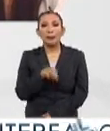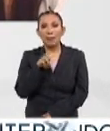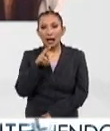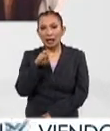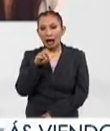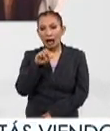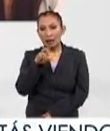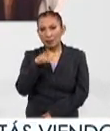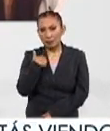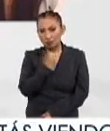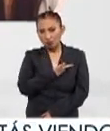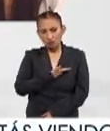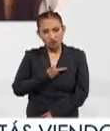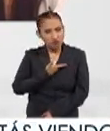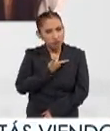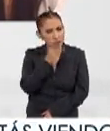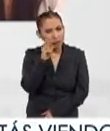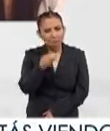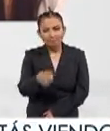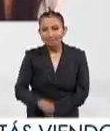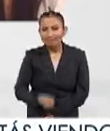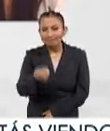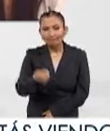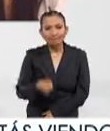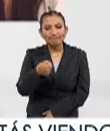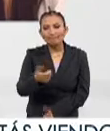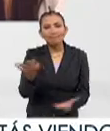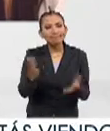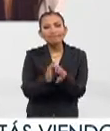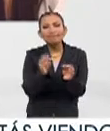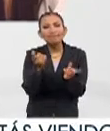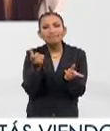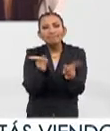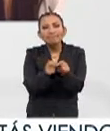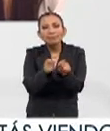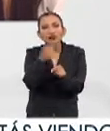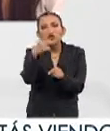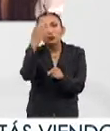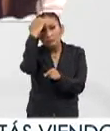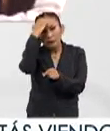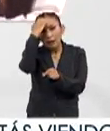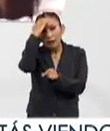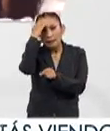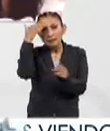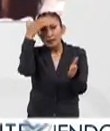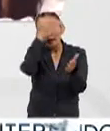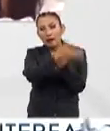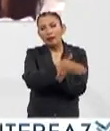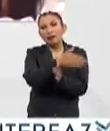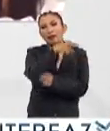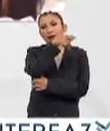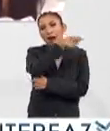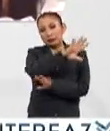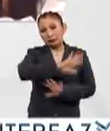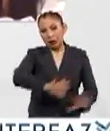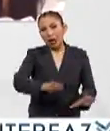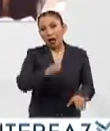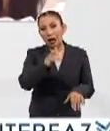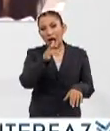María del Carmen, me da muchísimo gusto saludarte. Cuéntanos un poco sobre tu experiencia